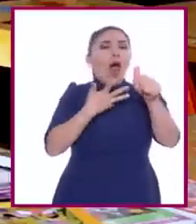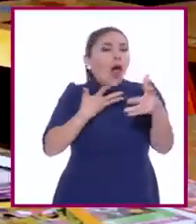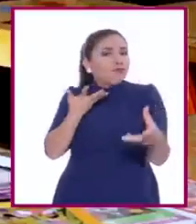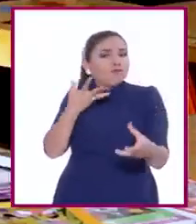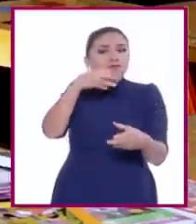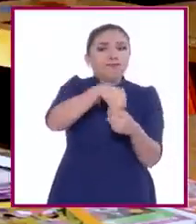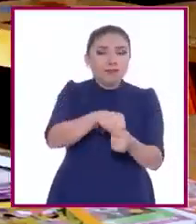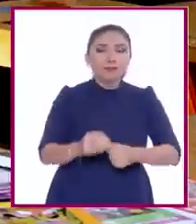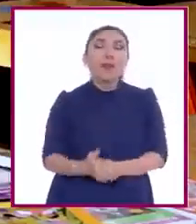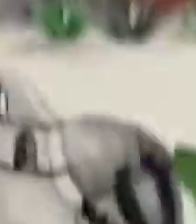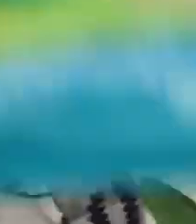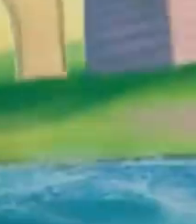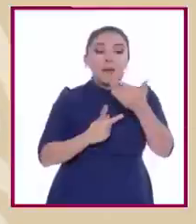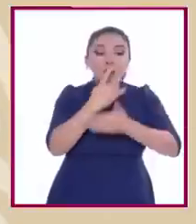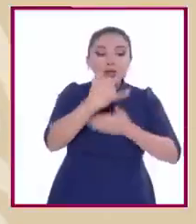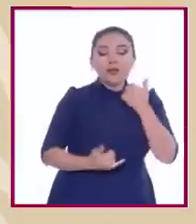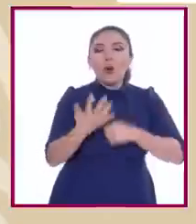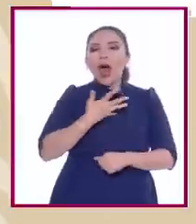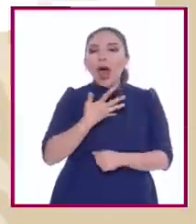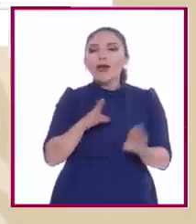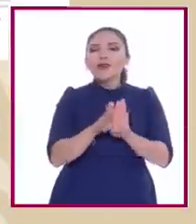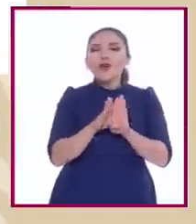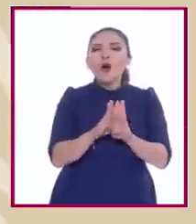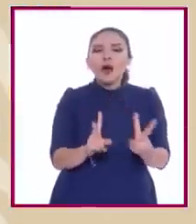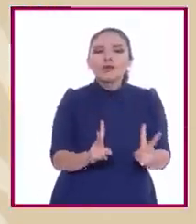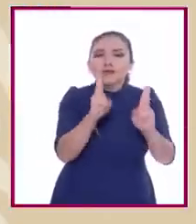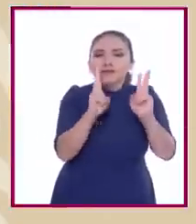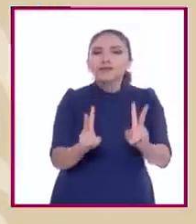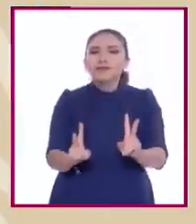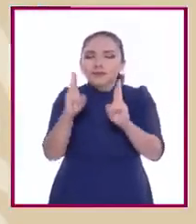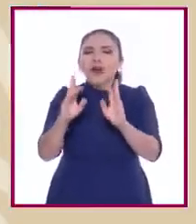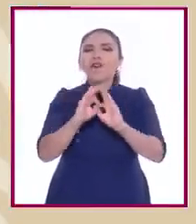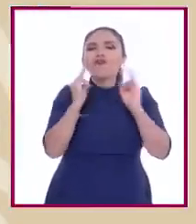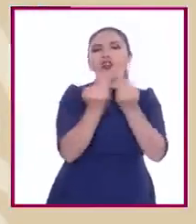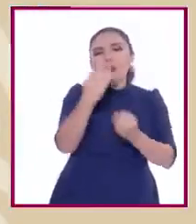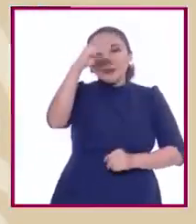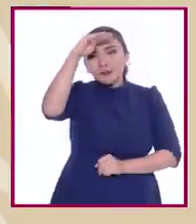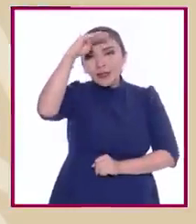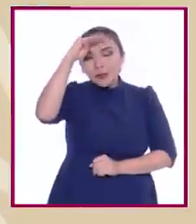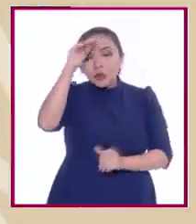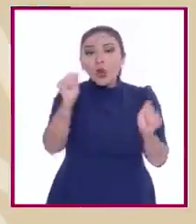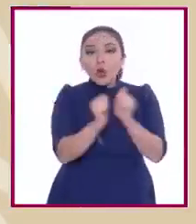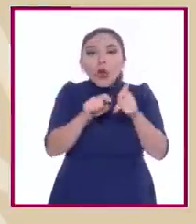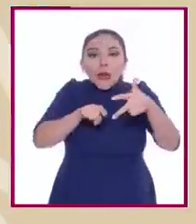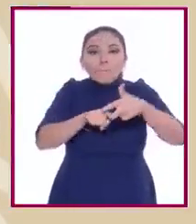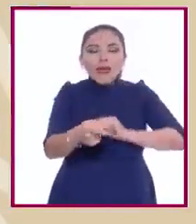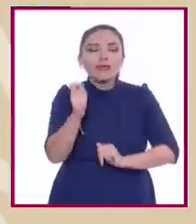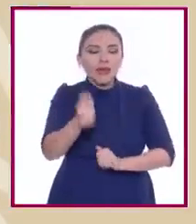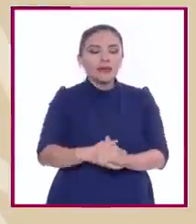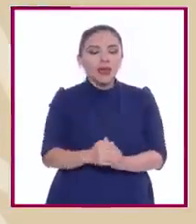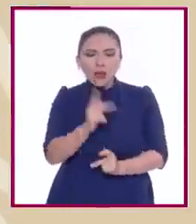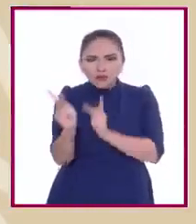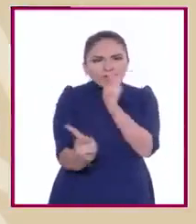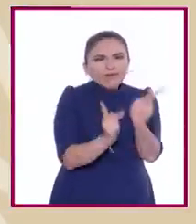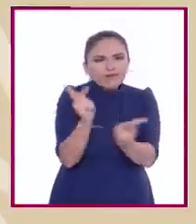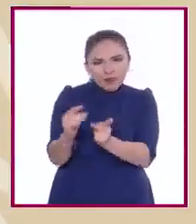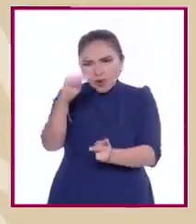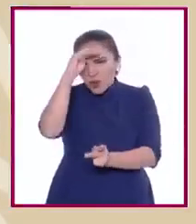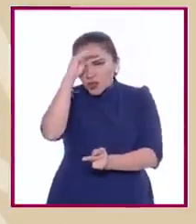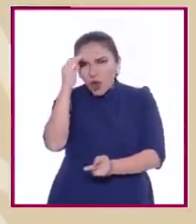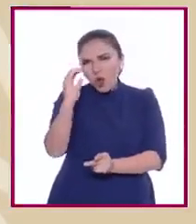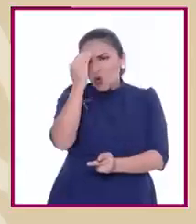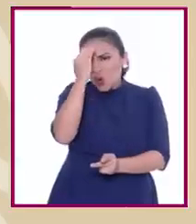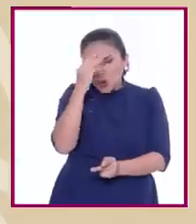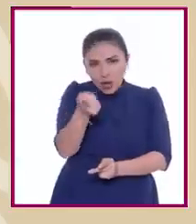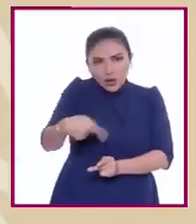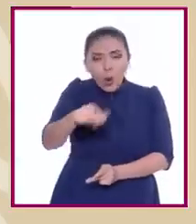están involucrados. Mi proyecto está organizado por pequeñas rutinas de pensamiento, donde inicia con esta parte de la indagación.